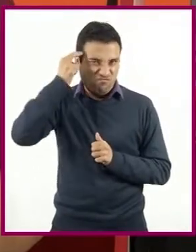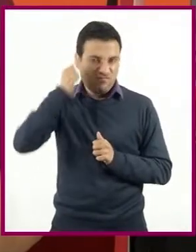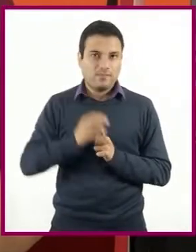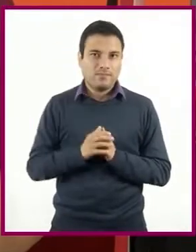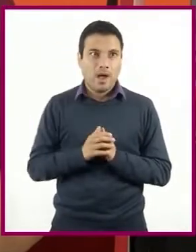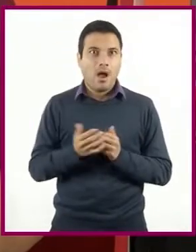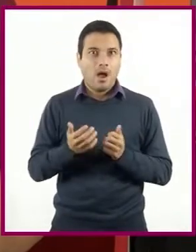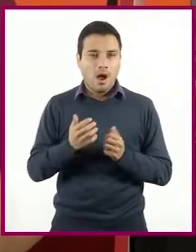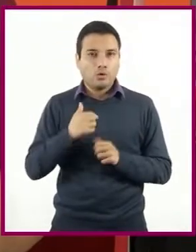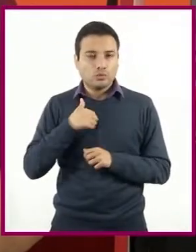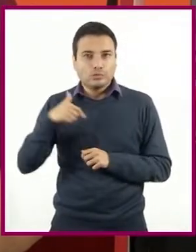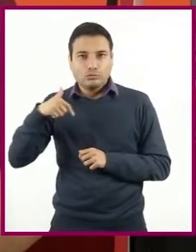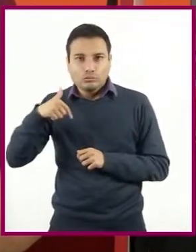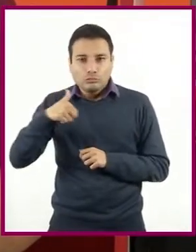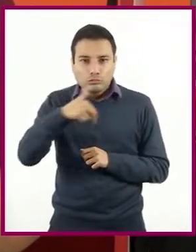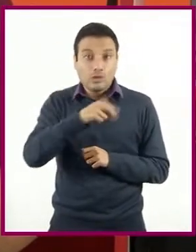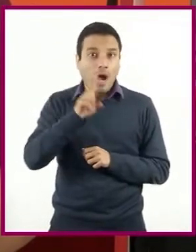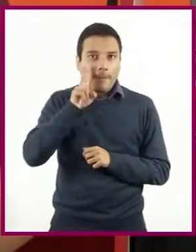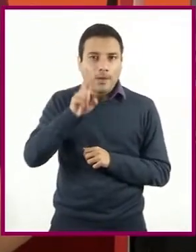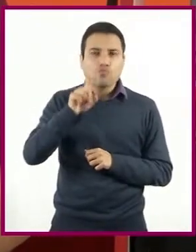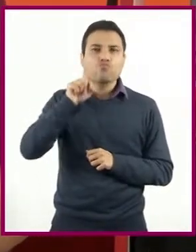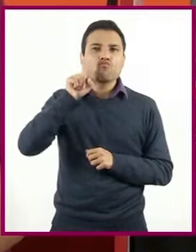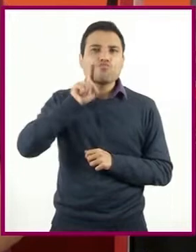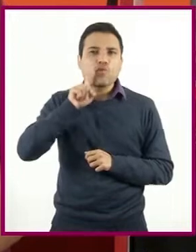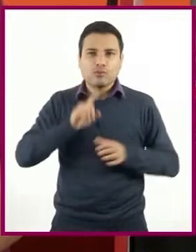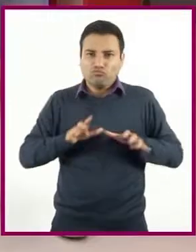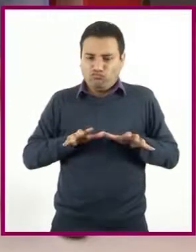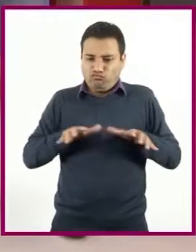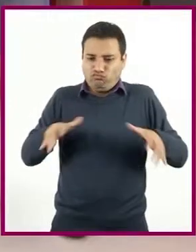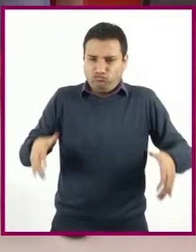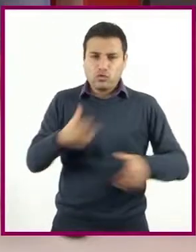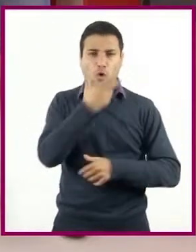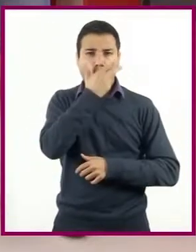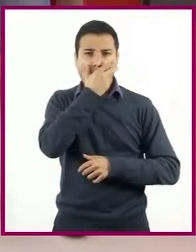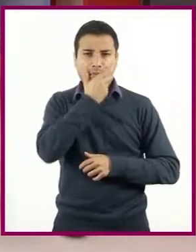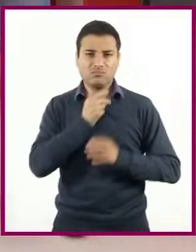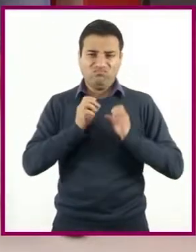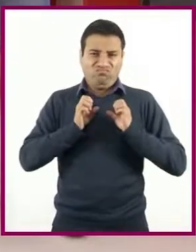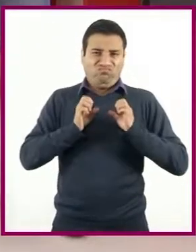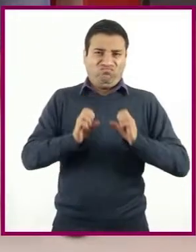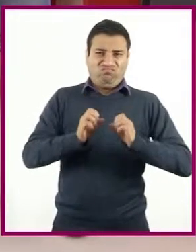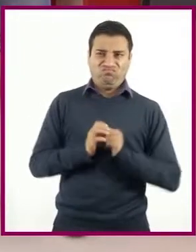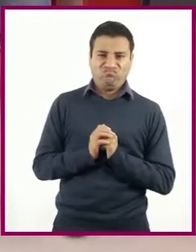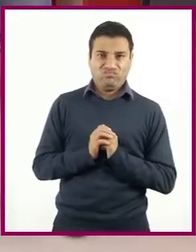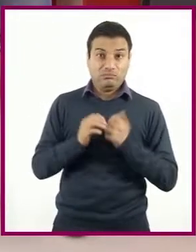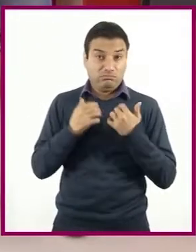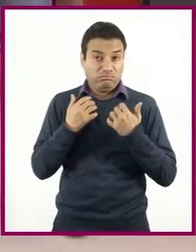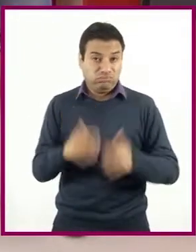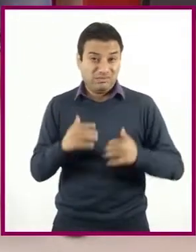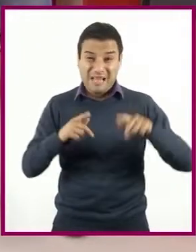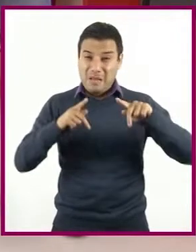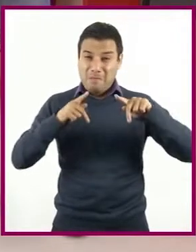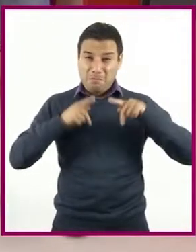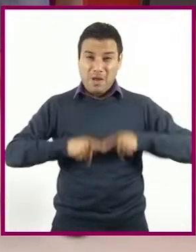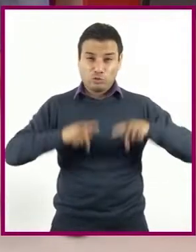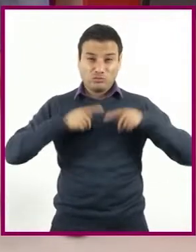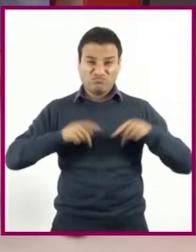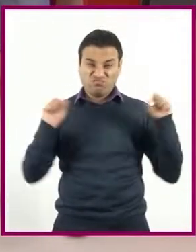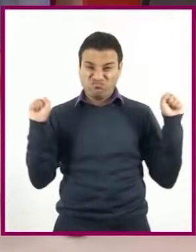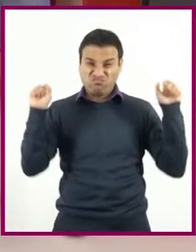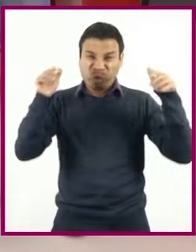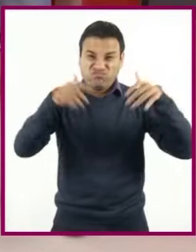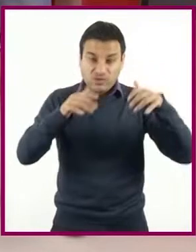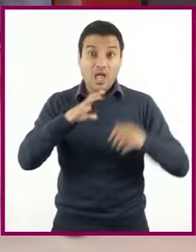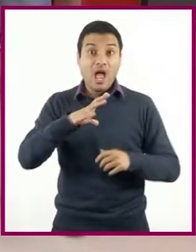los suntuosos vestidos de las mujeres y los uniformes de gala de los hombres. ¿Sabes que los invitados llegaban en unas